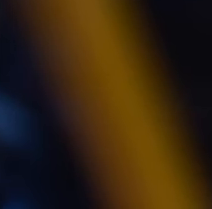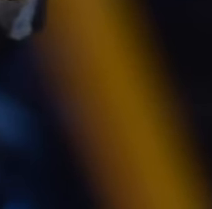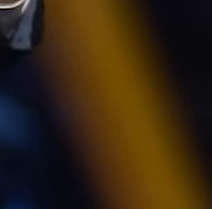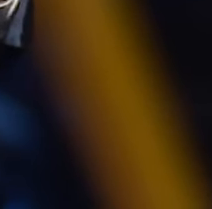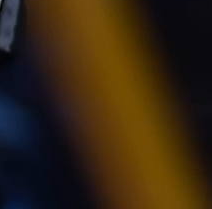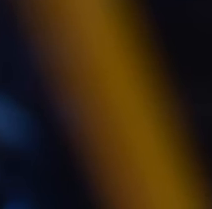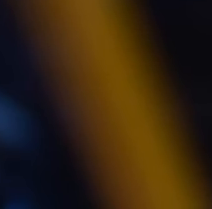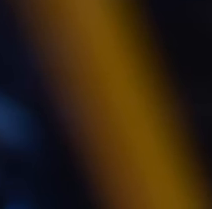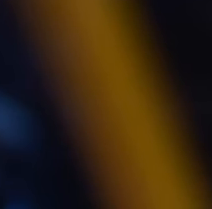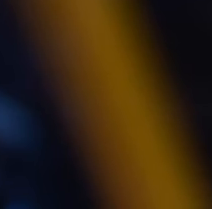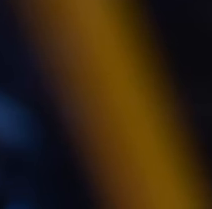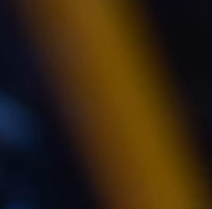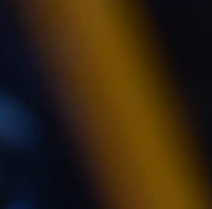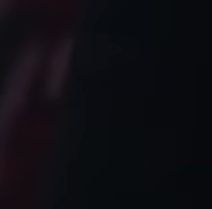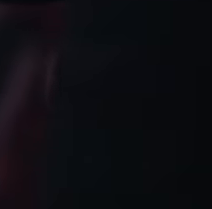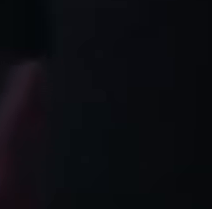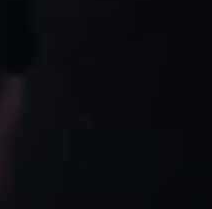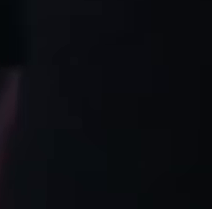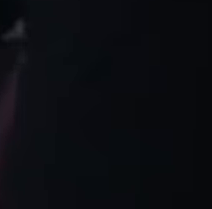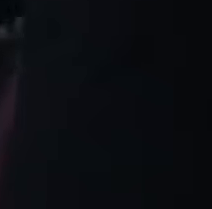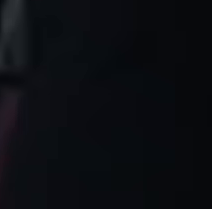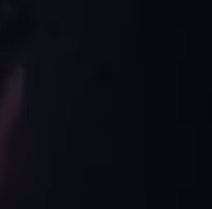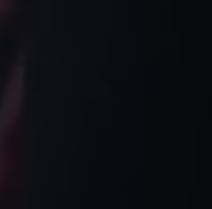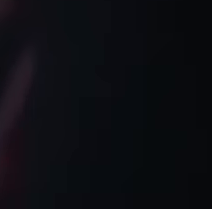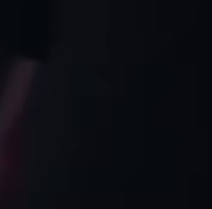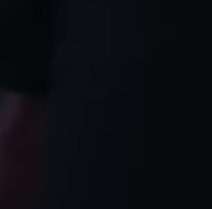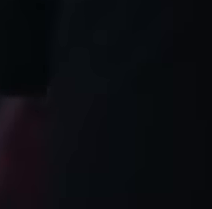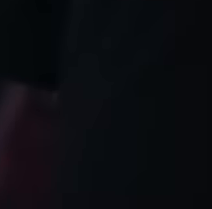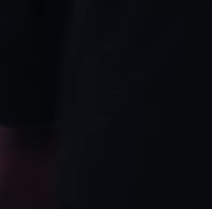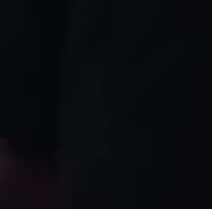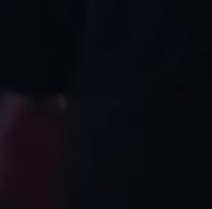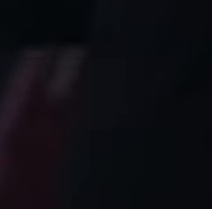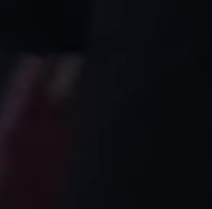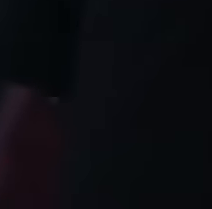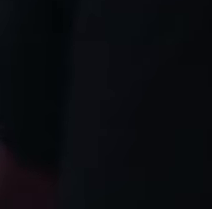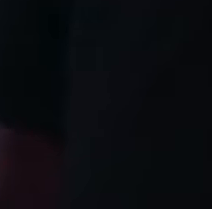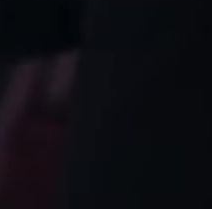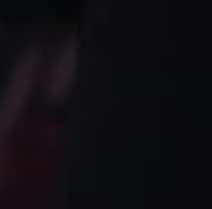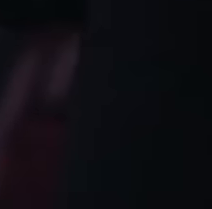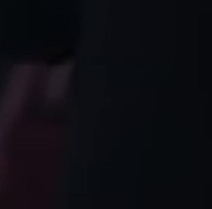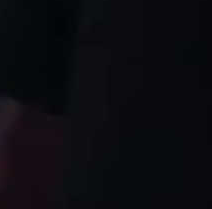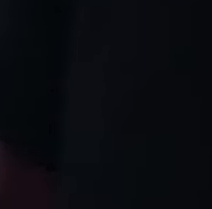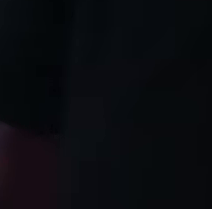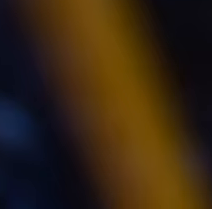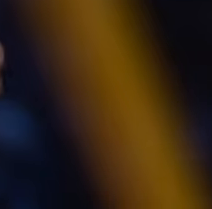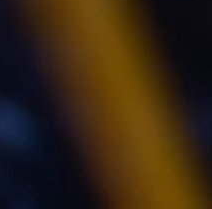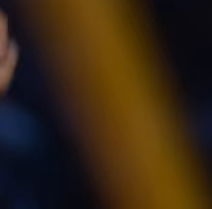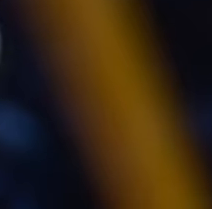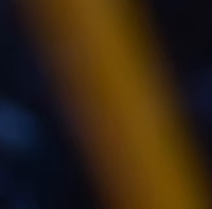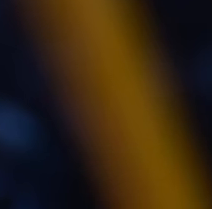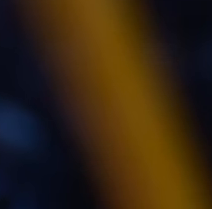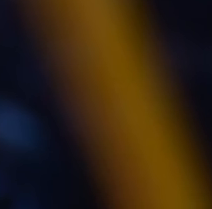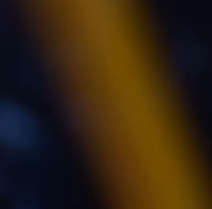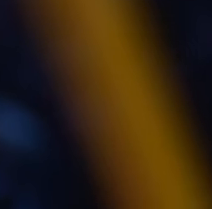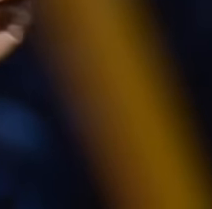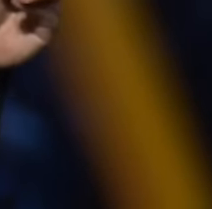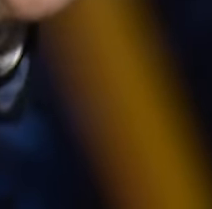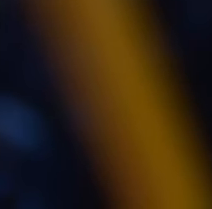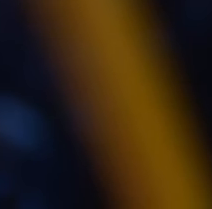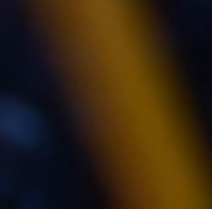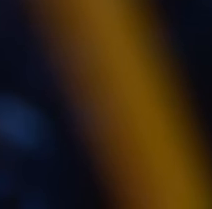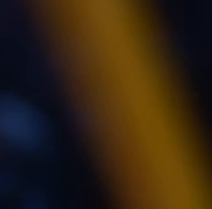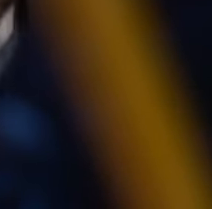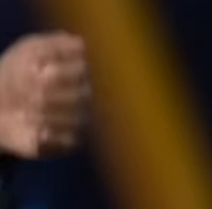está moviendo su iglesia en la dirección de edificar la iglesia, de alcanzar un mundo para Cristo, tener la